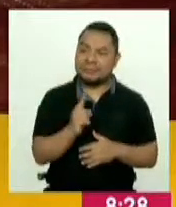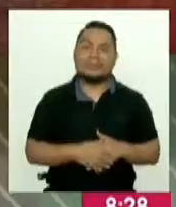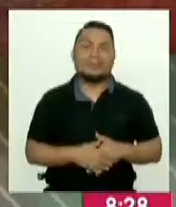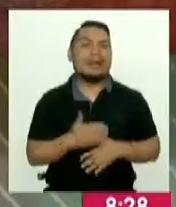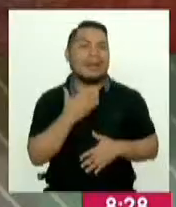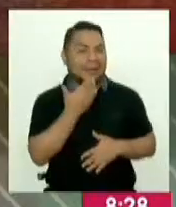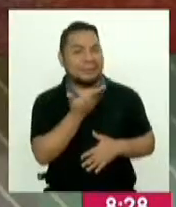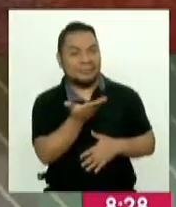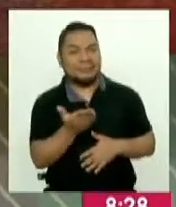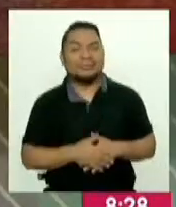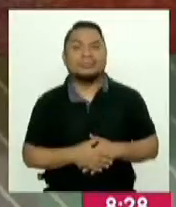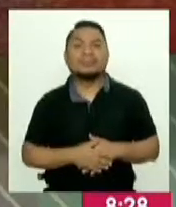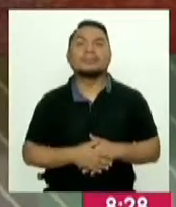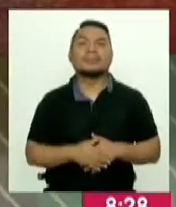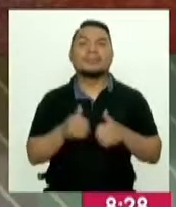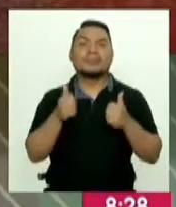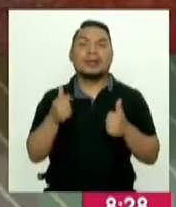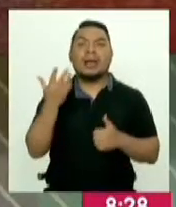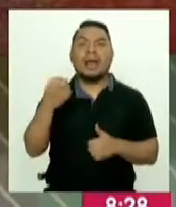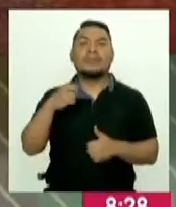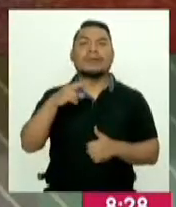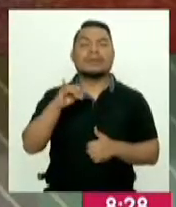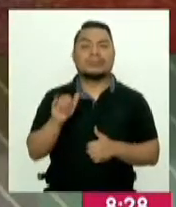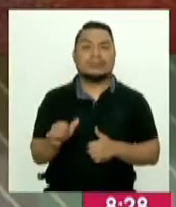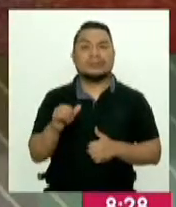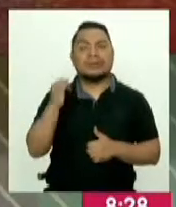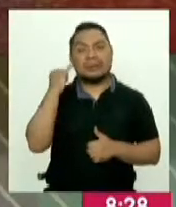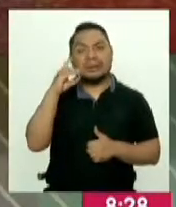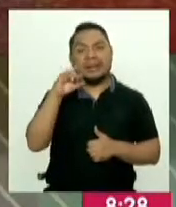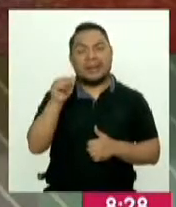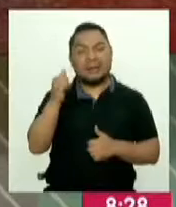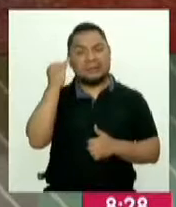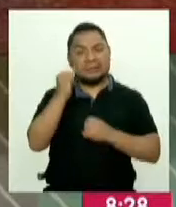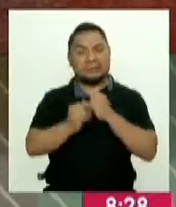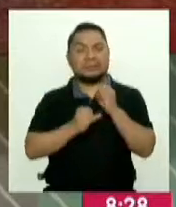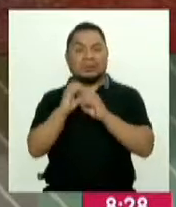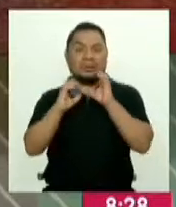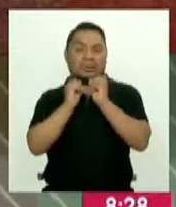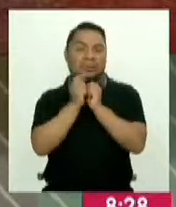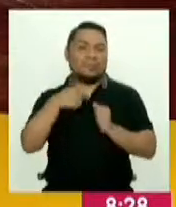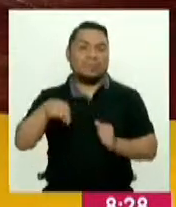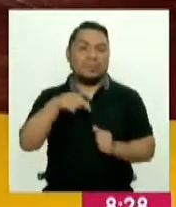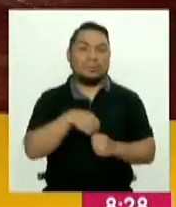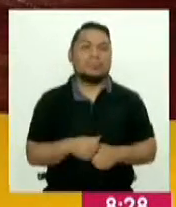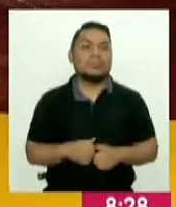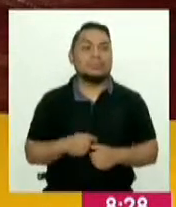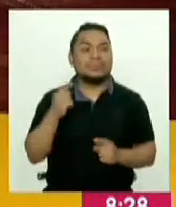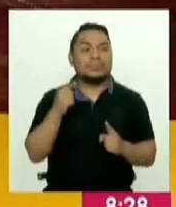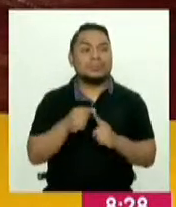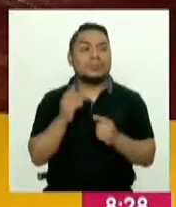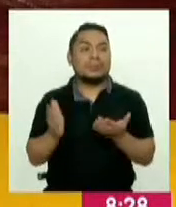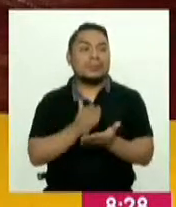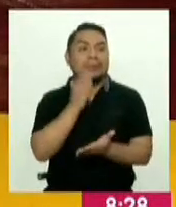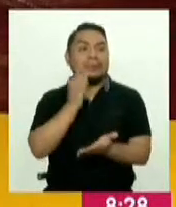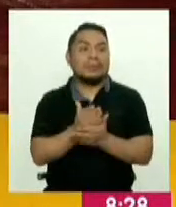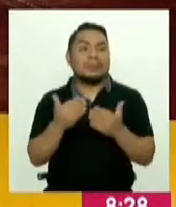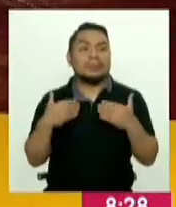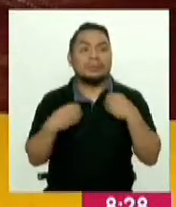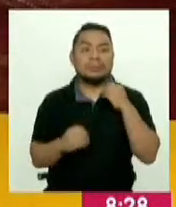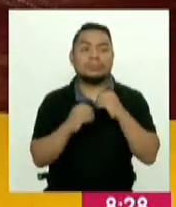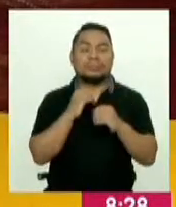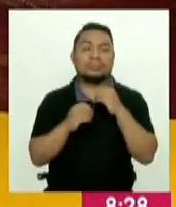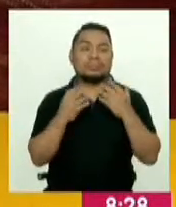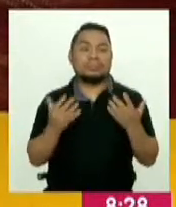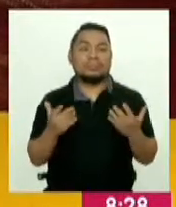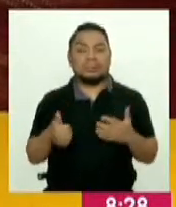nosotros. Gracias a ustedes. Muy bien. Percy Medina, jefe de Idea Internacional, ha estado conversando con nosotros. Y a propósito de los problemas que se tienen que resolver,